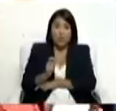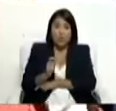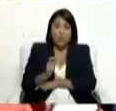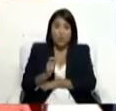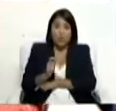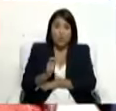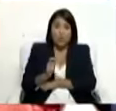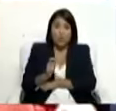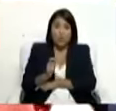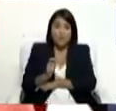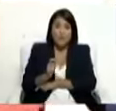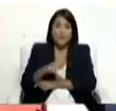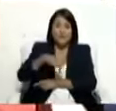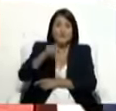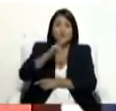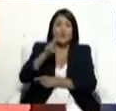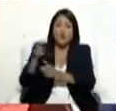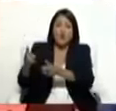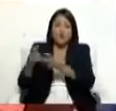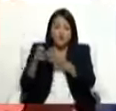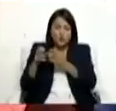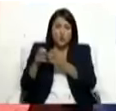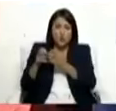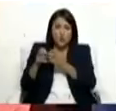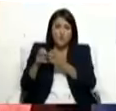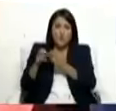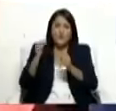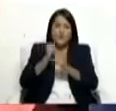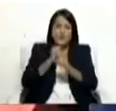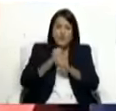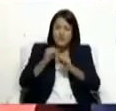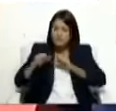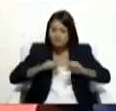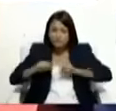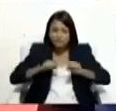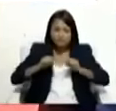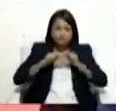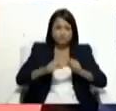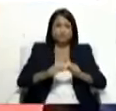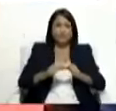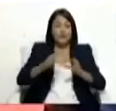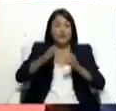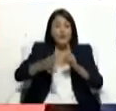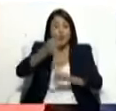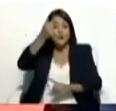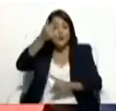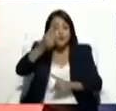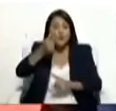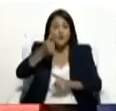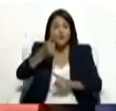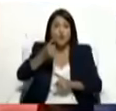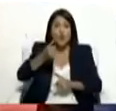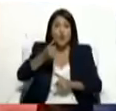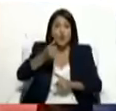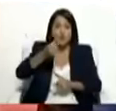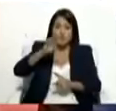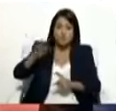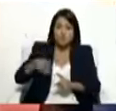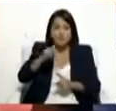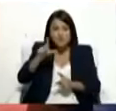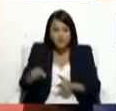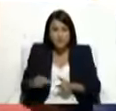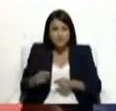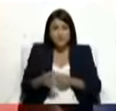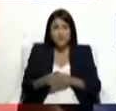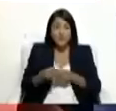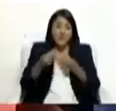que Venezuela contrató a los efectos de llevar adelante la respuesta a ese exabrupto de intentar suspender el